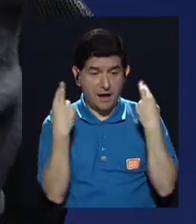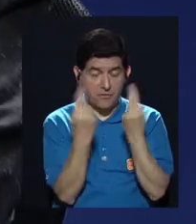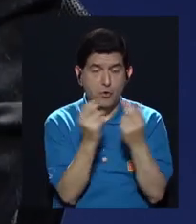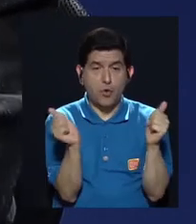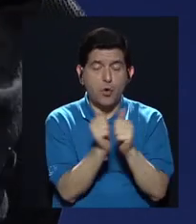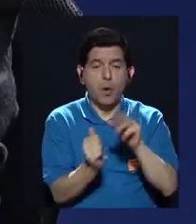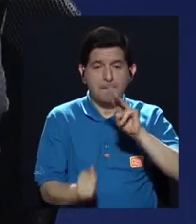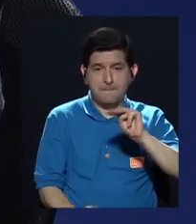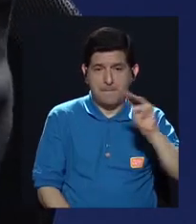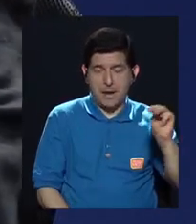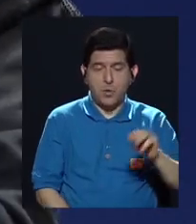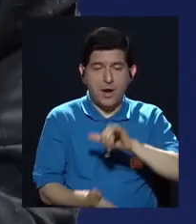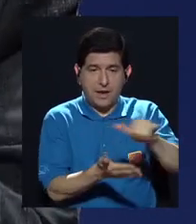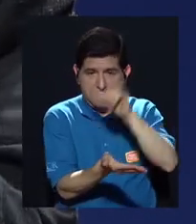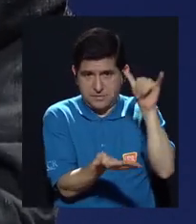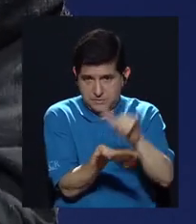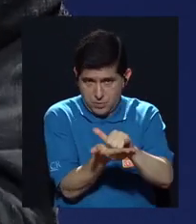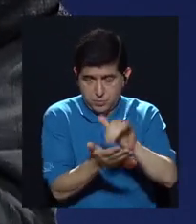reúne con don Manuel en San José,